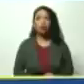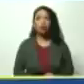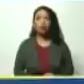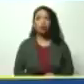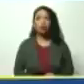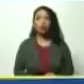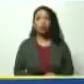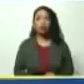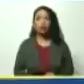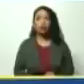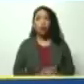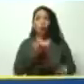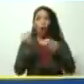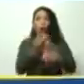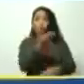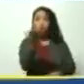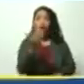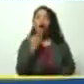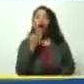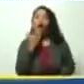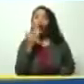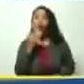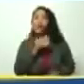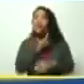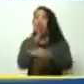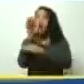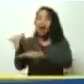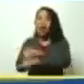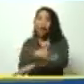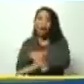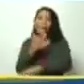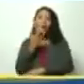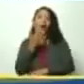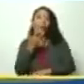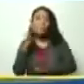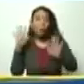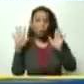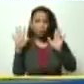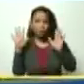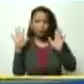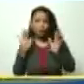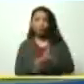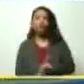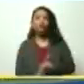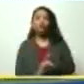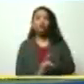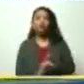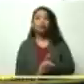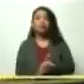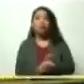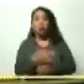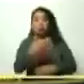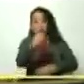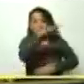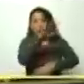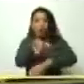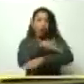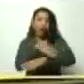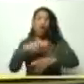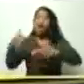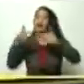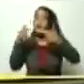es como alguno de ustedes saliera ahora para la calle y fuera a un